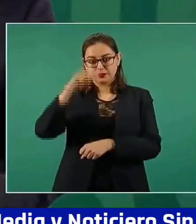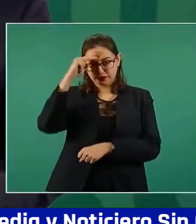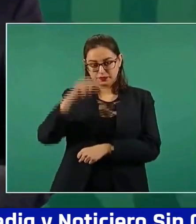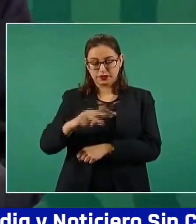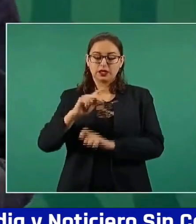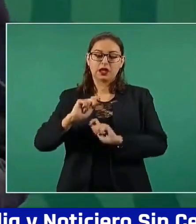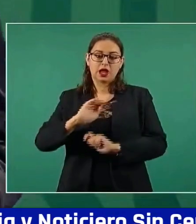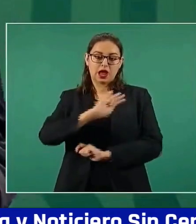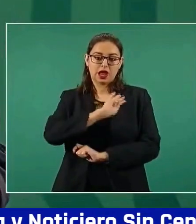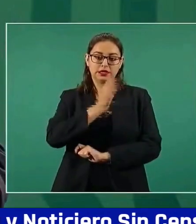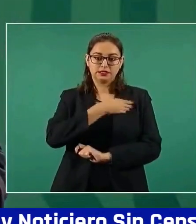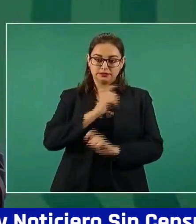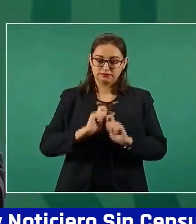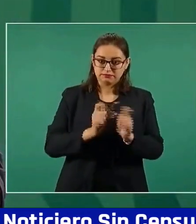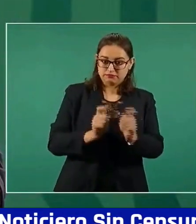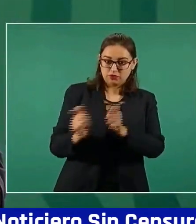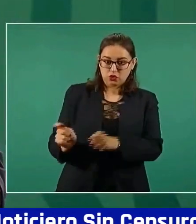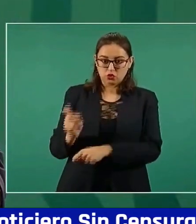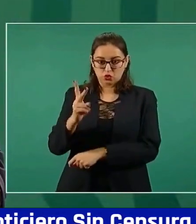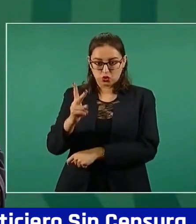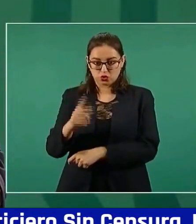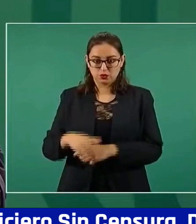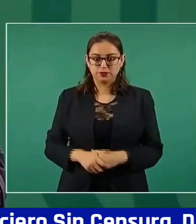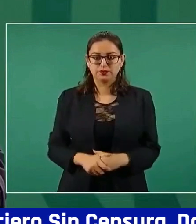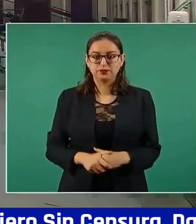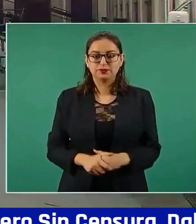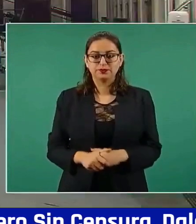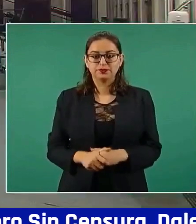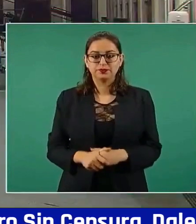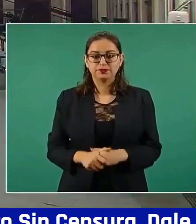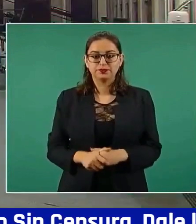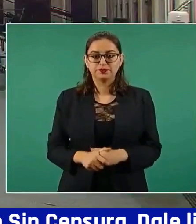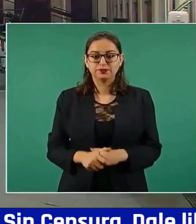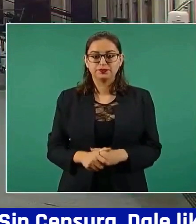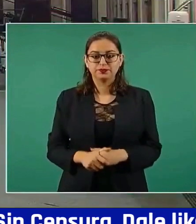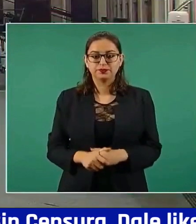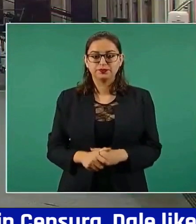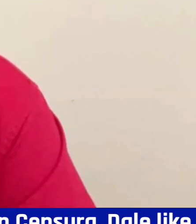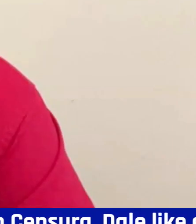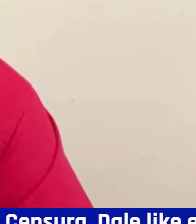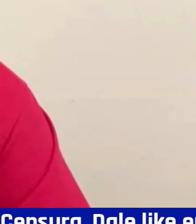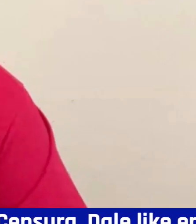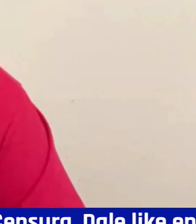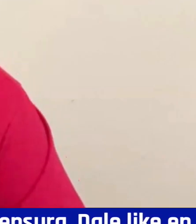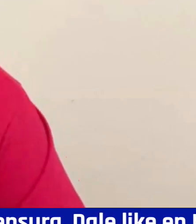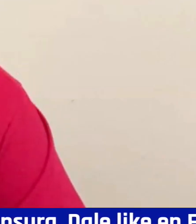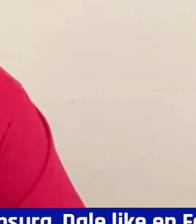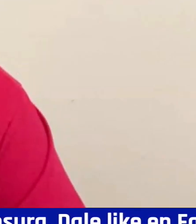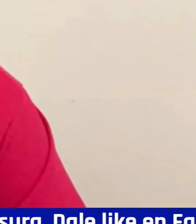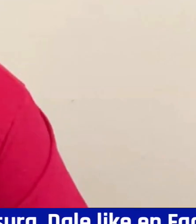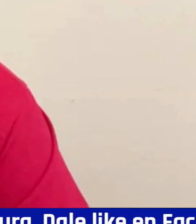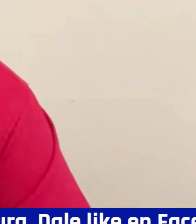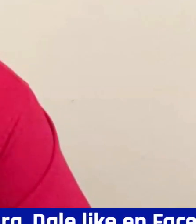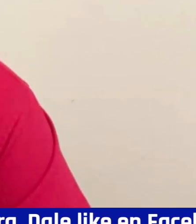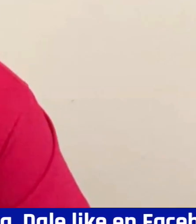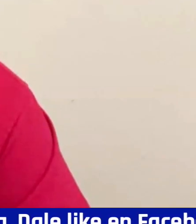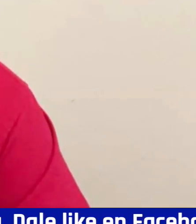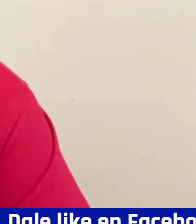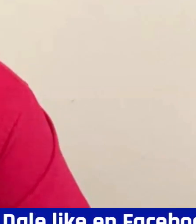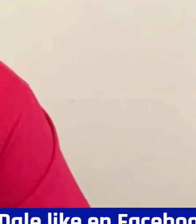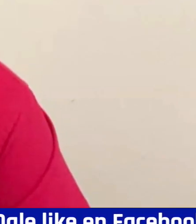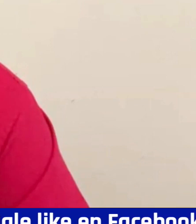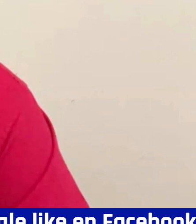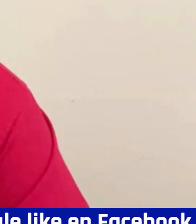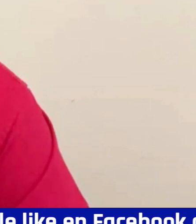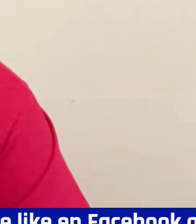España, las dos cosas. Presidente, y por último... Bueno, ahí está el planteamiento de Hans